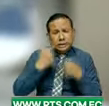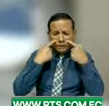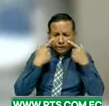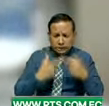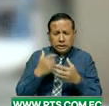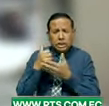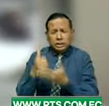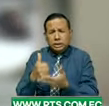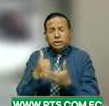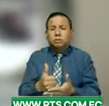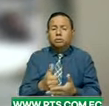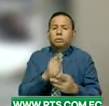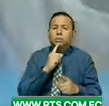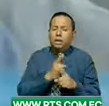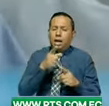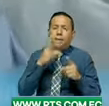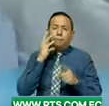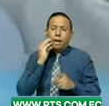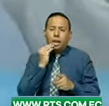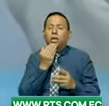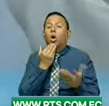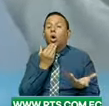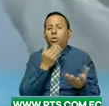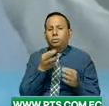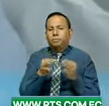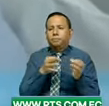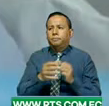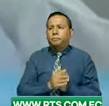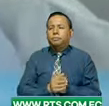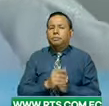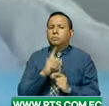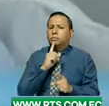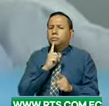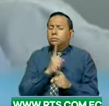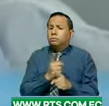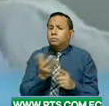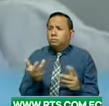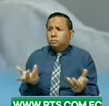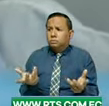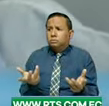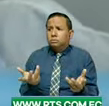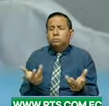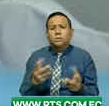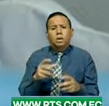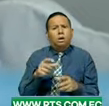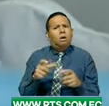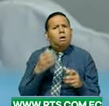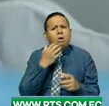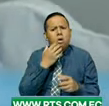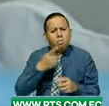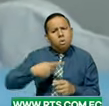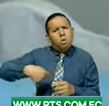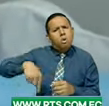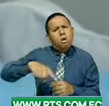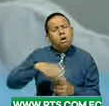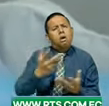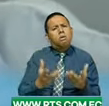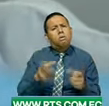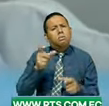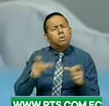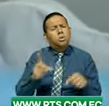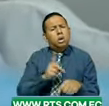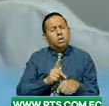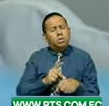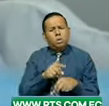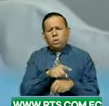Estos son algunos de los relatos. Tenta, pues, porque mis familiares tienen que estar afuera muy alegres. Ellos estaban muy tristes al verme la situación en que